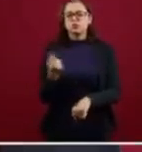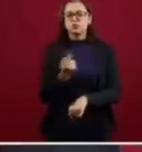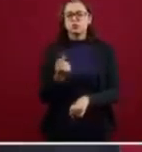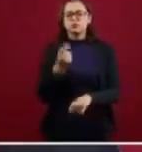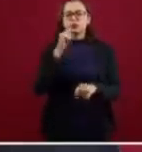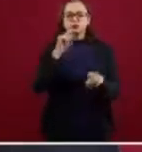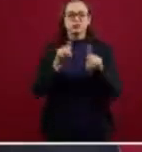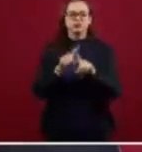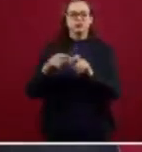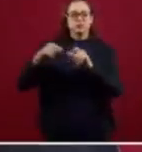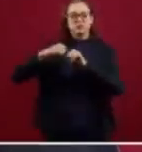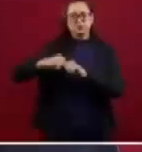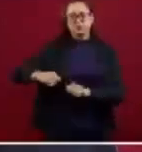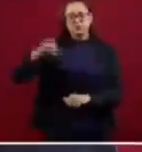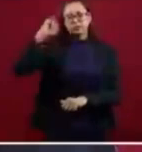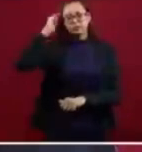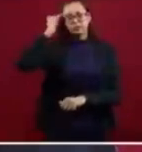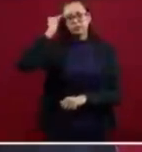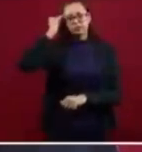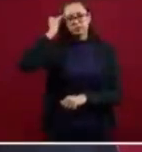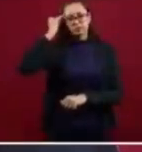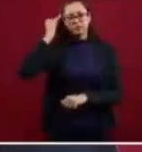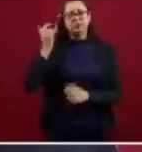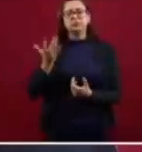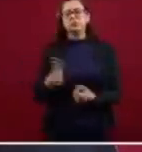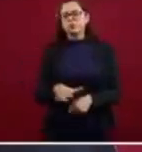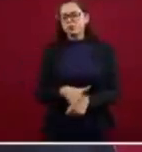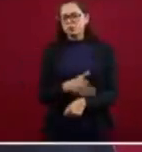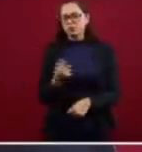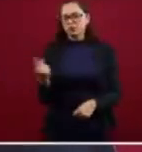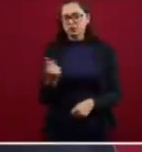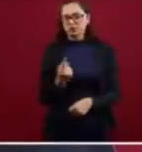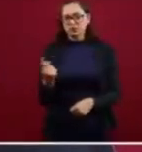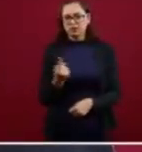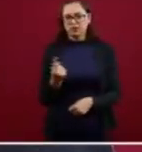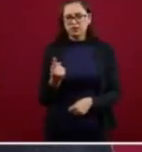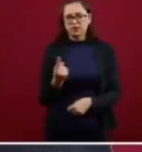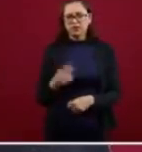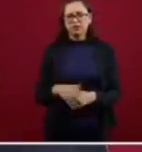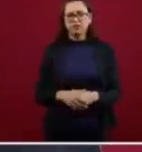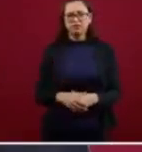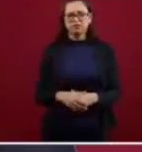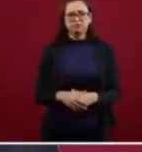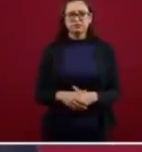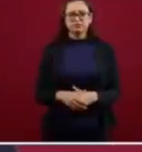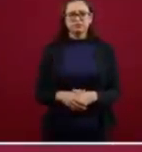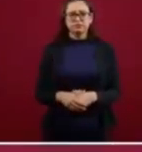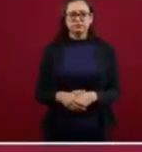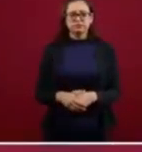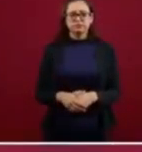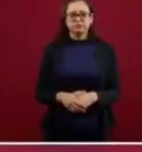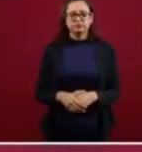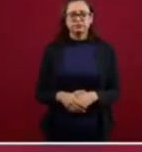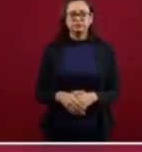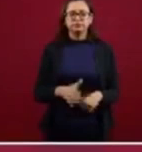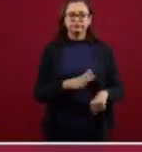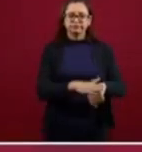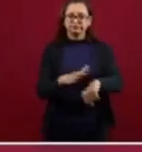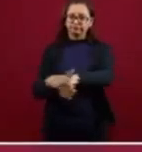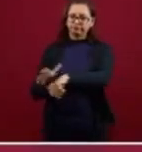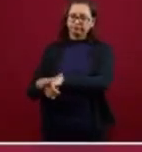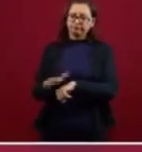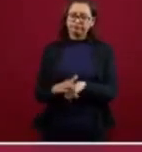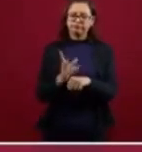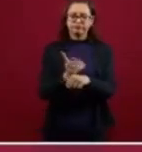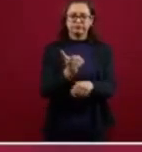y la mejora de instalaciones educativas, incluidas las escuelas dañadas por los sismos. Vamos a convocarlos